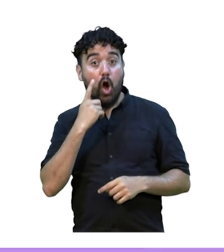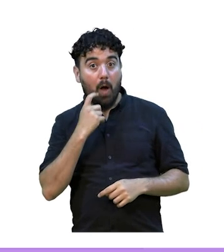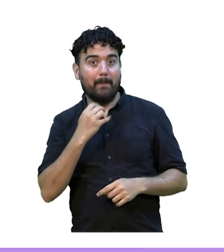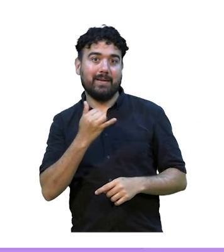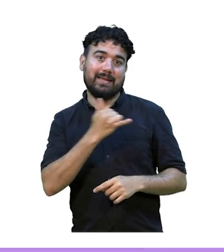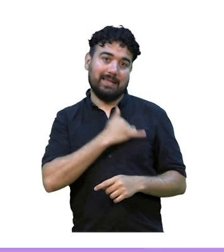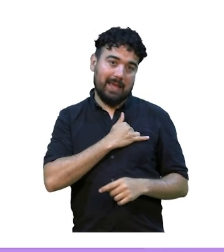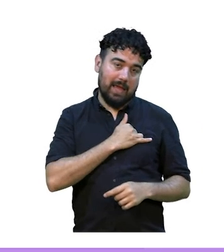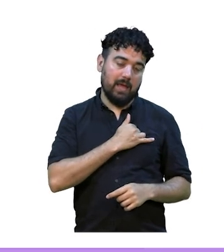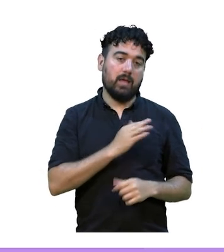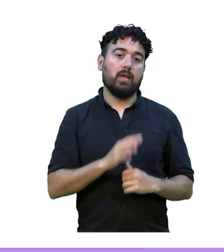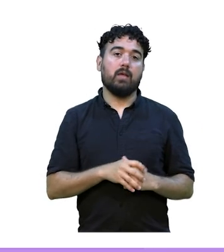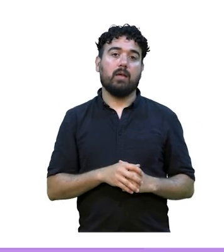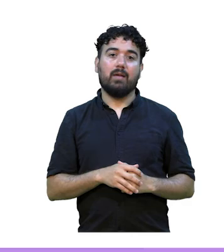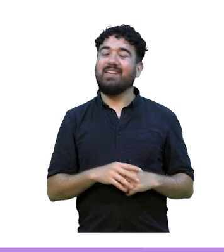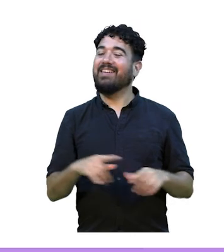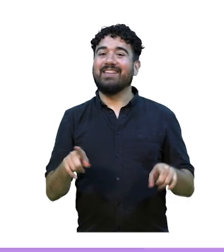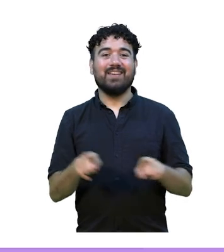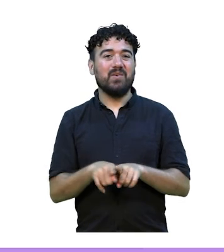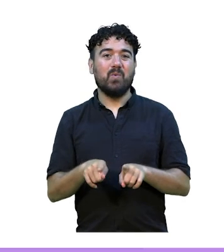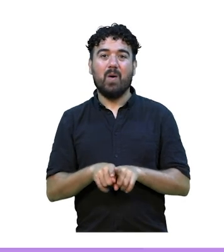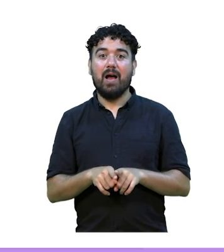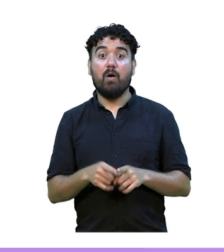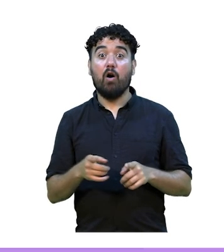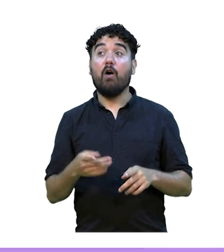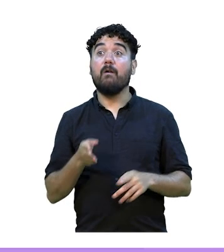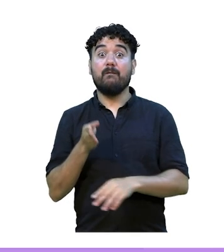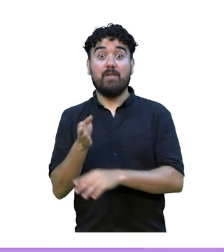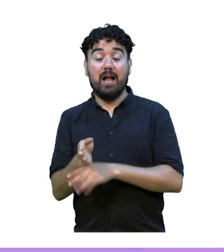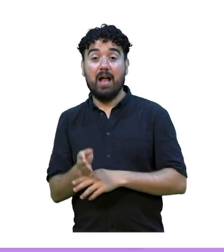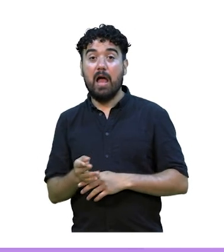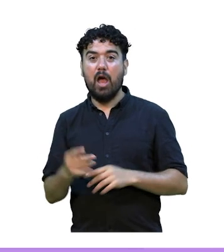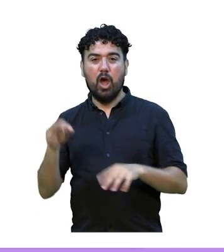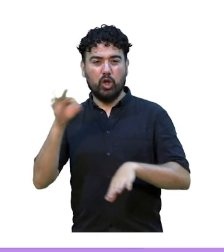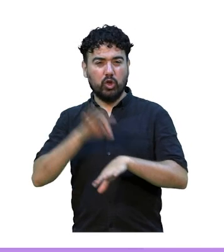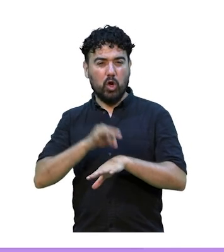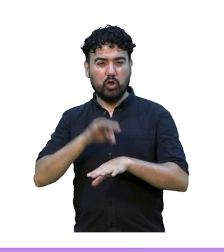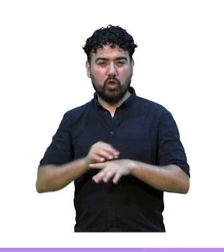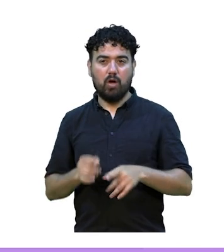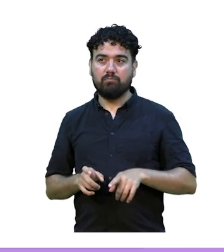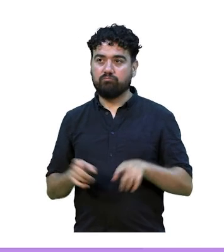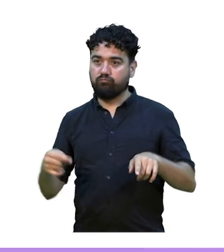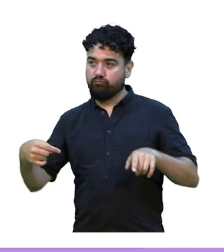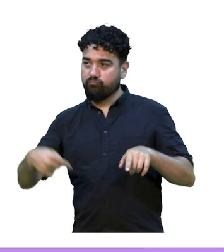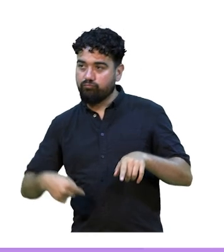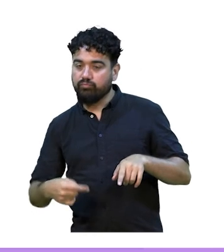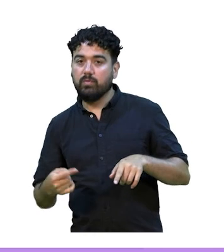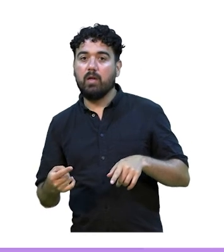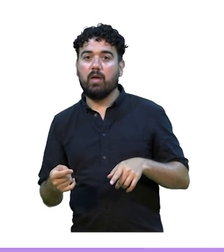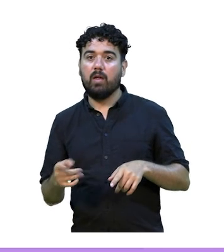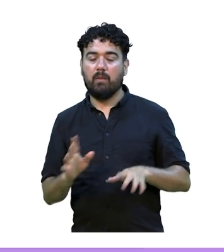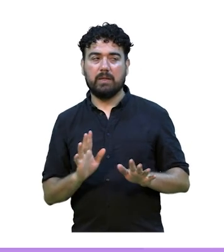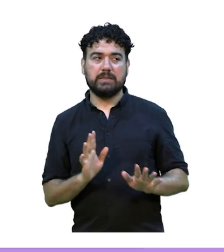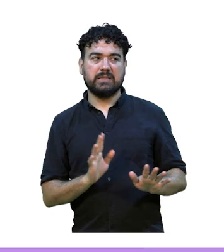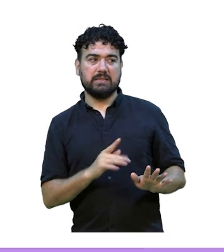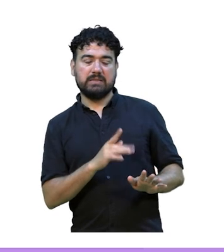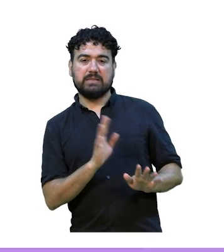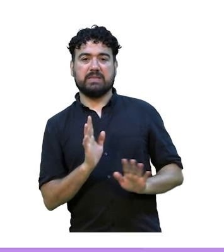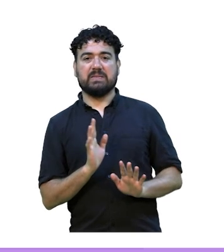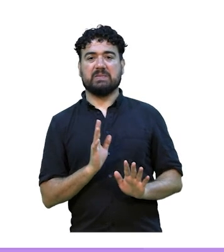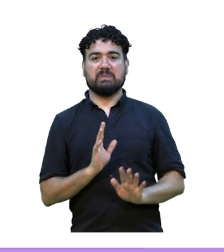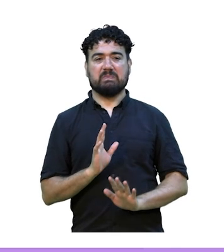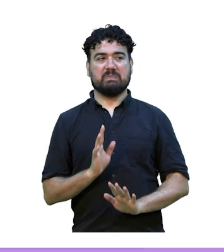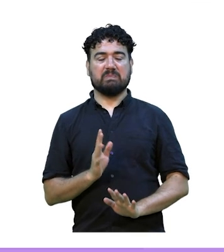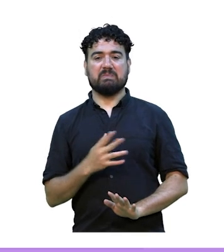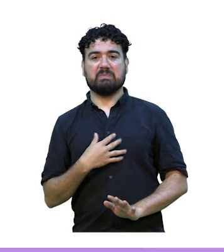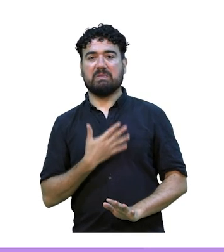¿cierto? Una persona que es homosexual, su trato con los urólogos también tiene distinciones de trato. Y esas